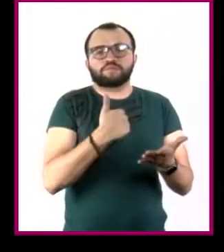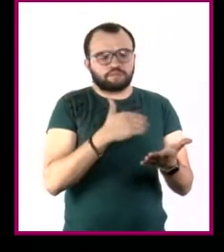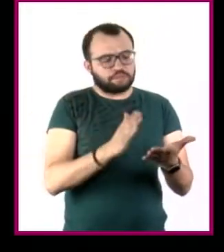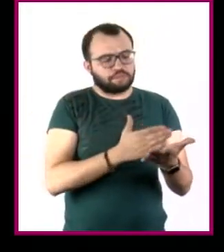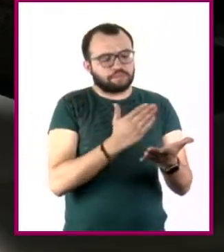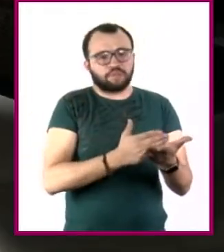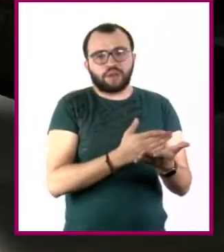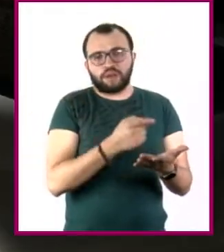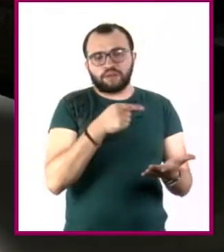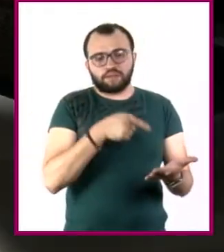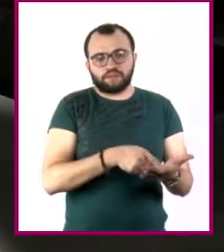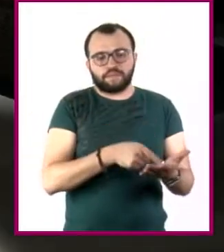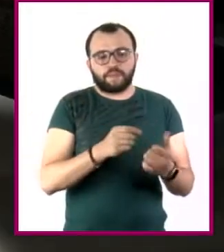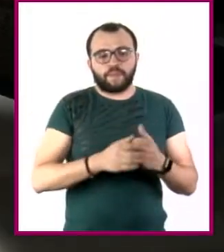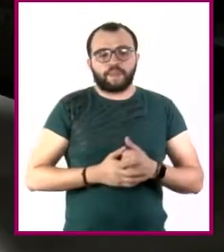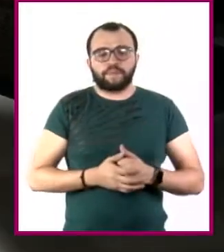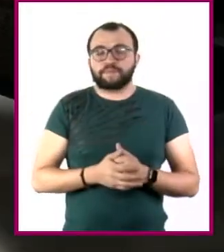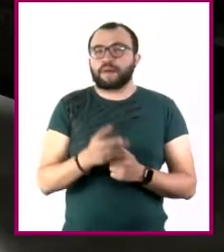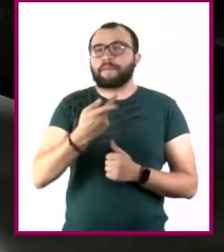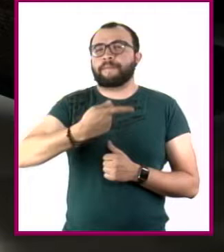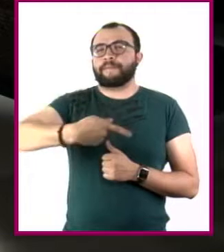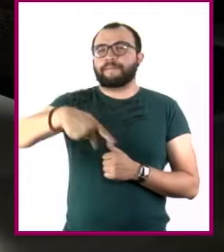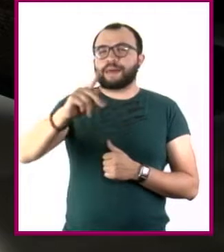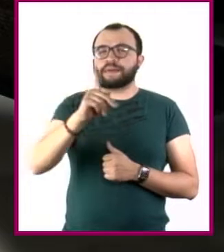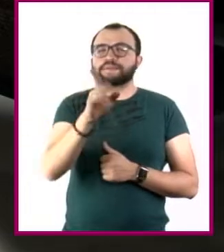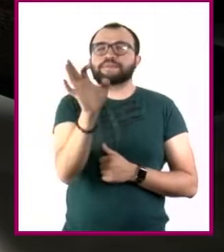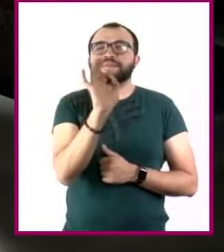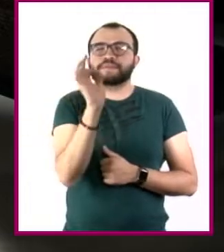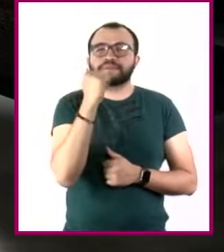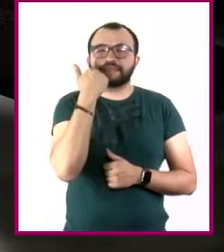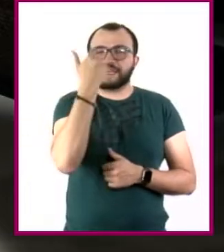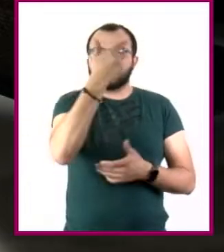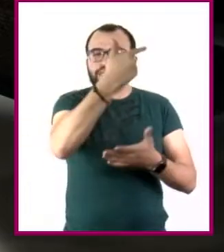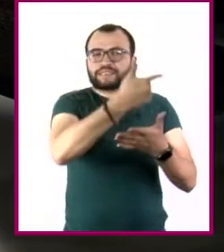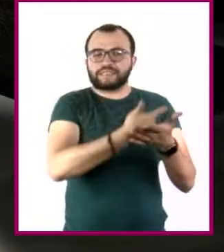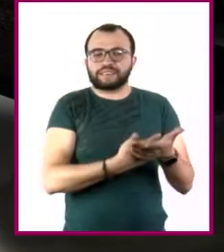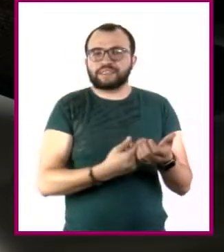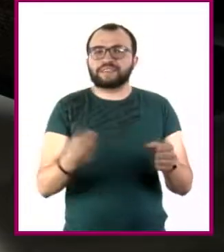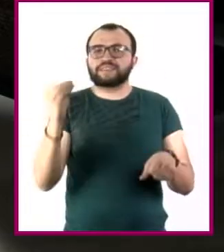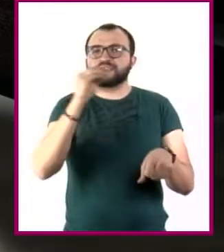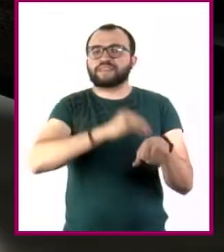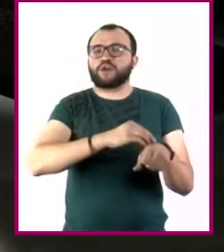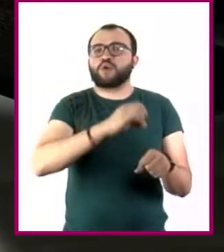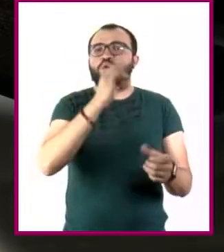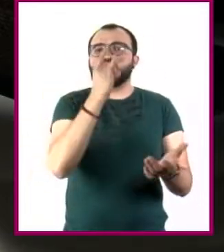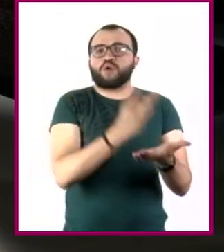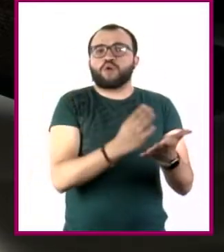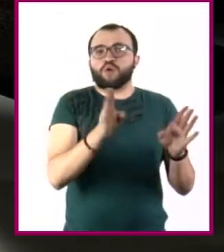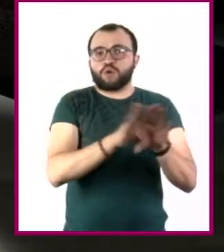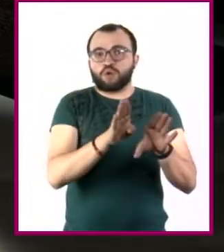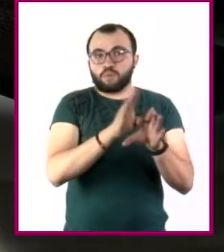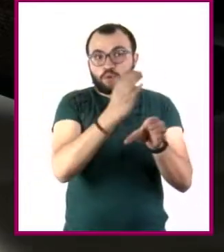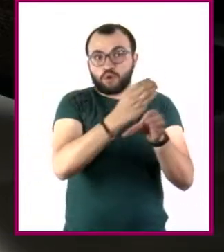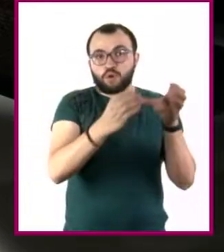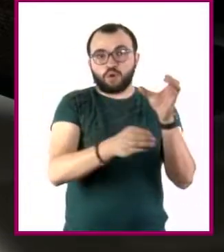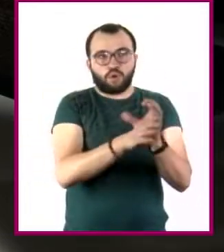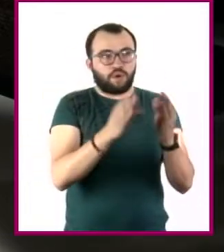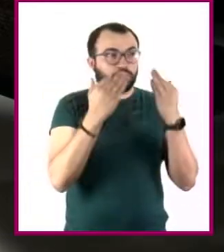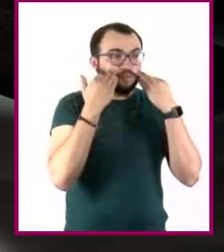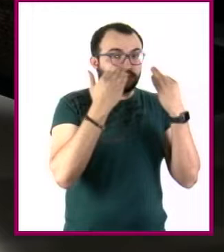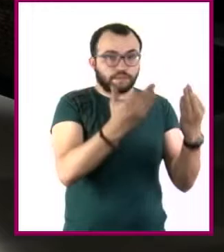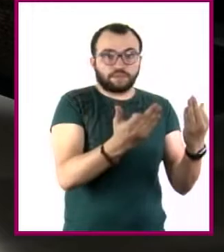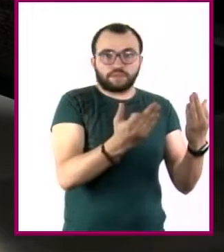aquí. Pero si quisiéramos que nuestro inventario no incluyera solo los objetos que podemos ver a simple vista,